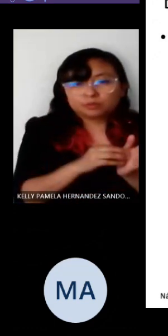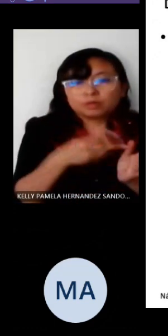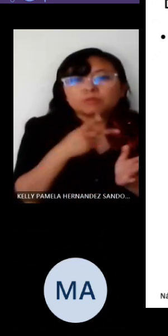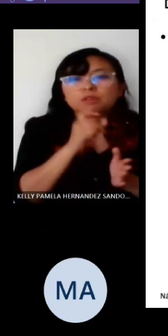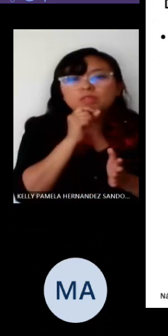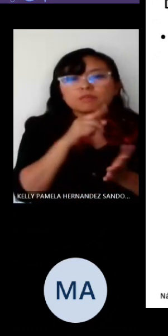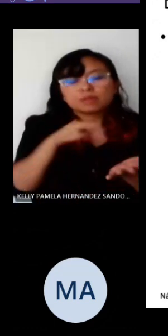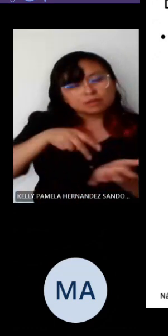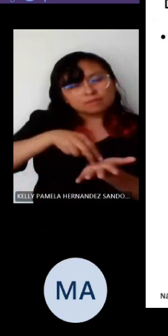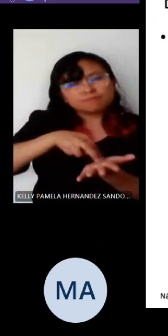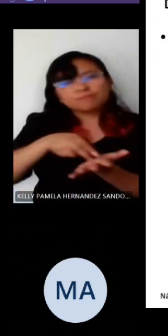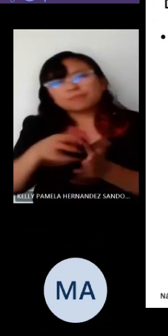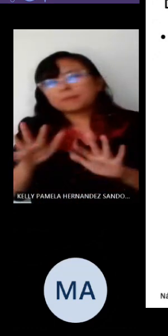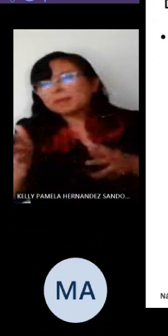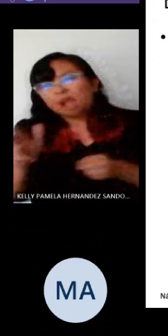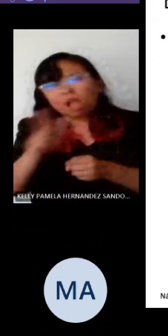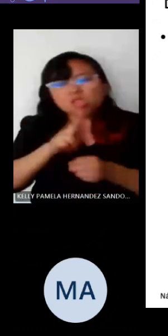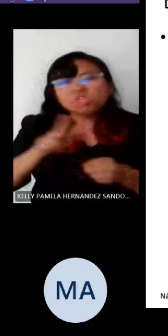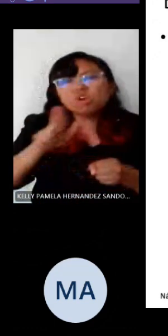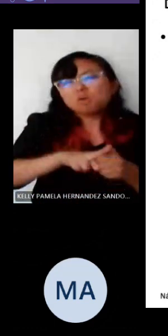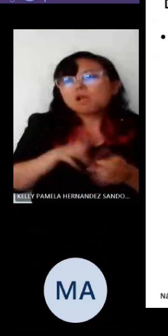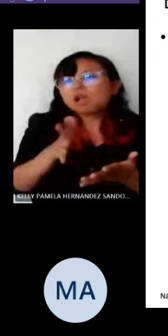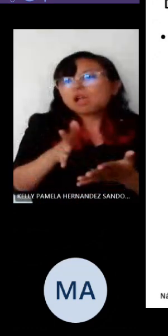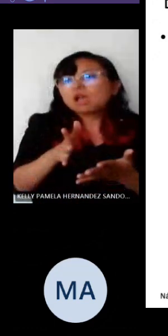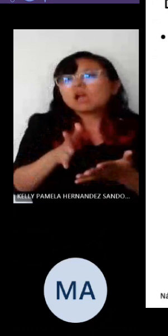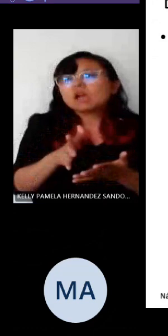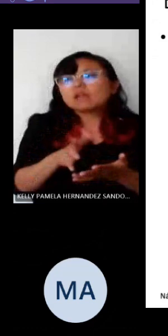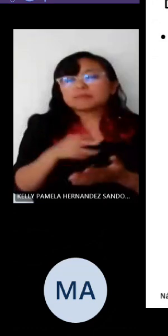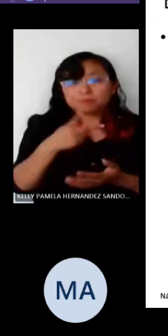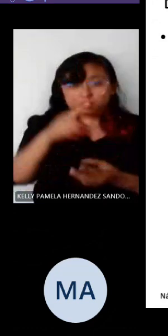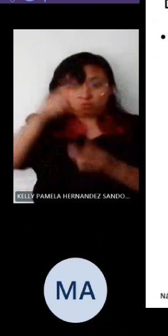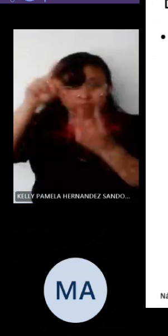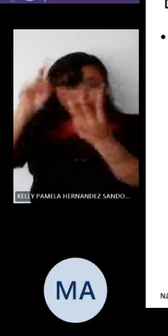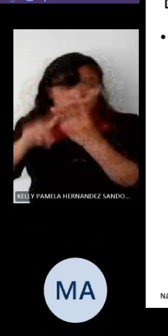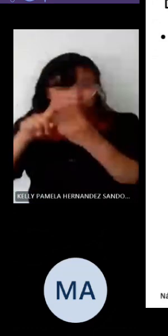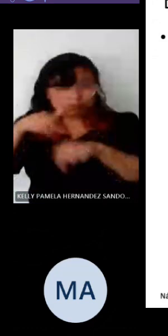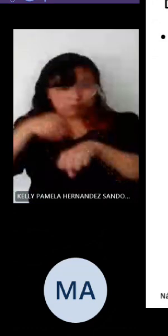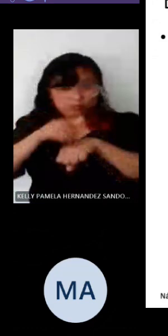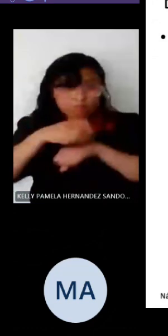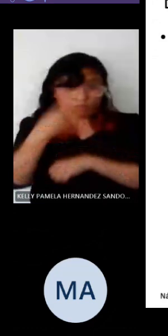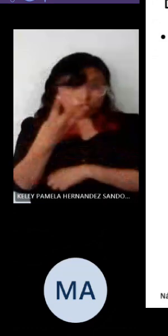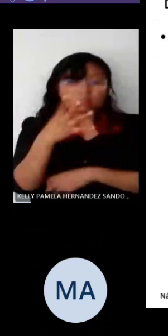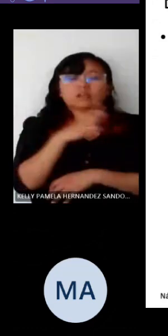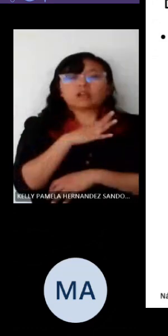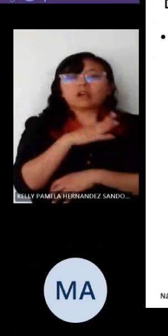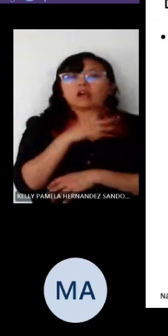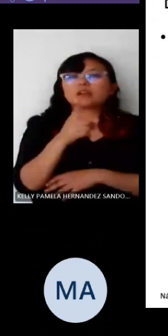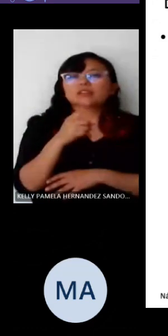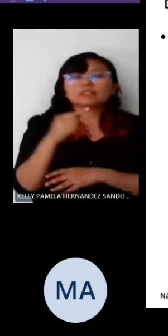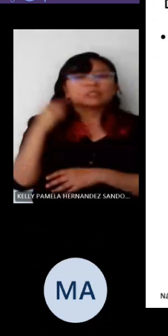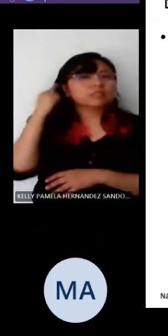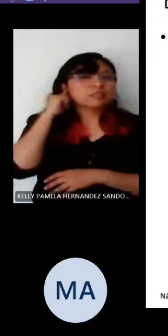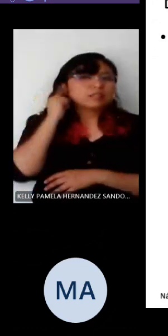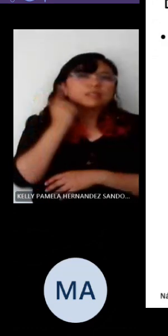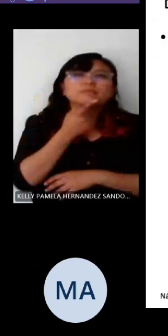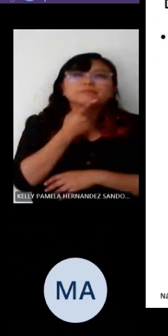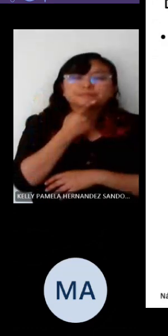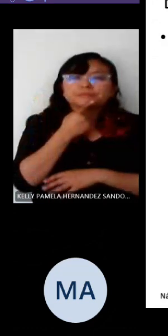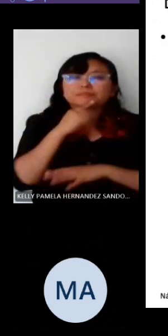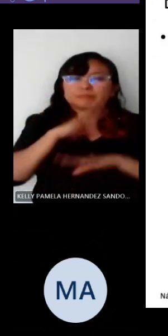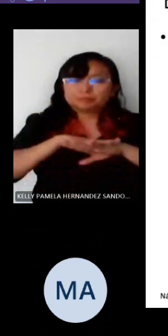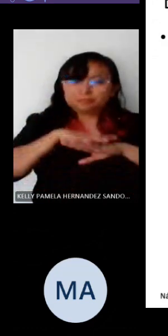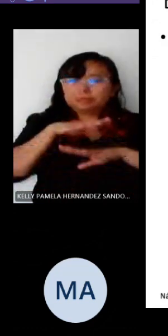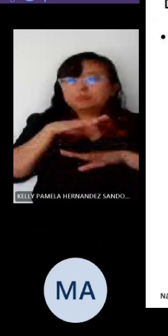normal. Y el síndrome de Usher tipo 3 es en donde podemos tener una pérdida auditiva que en realidad